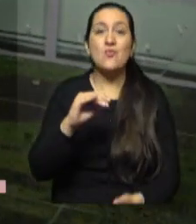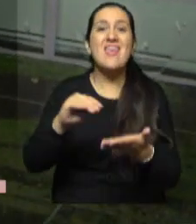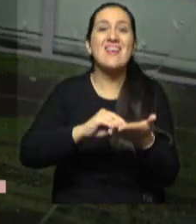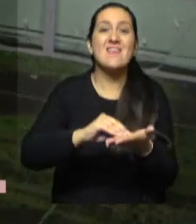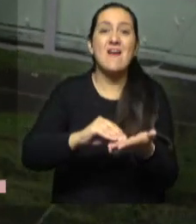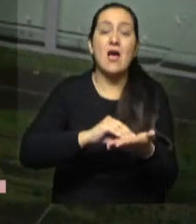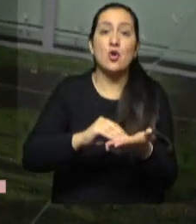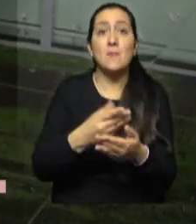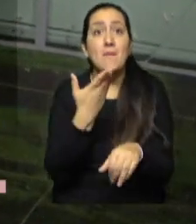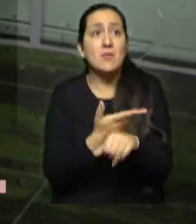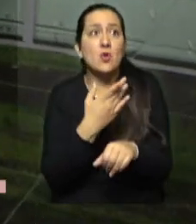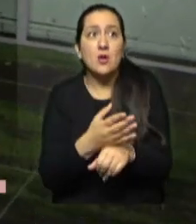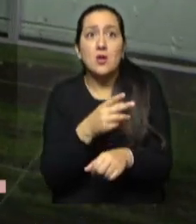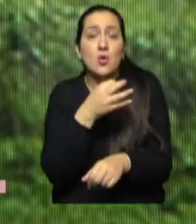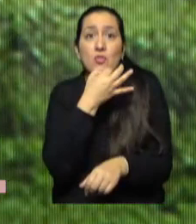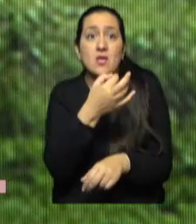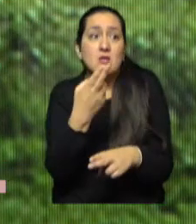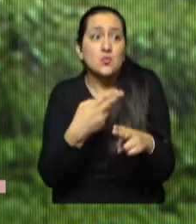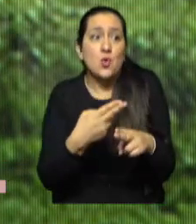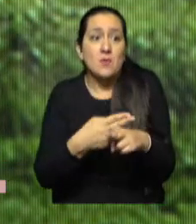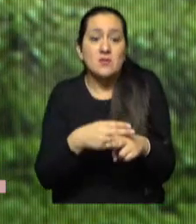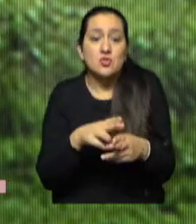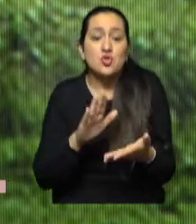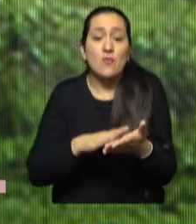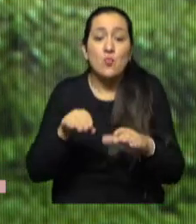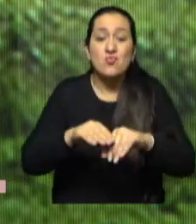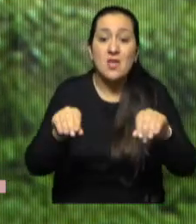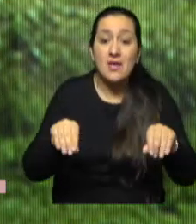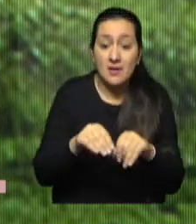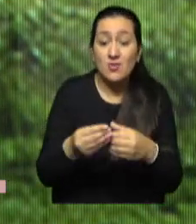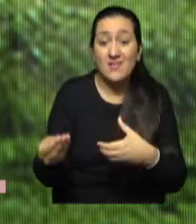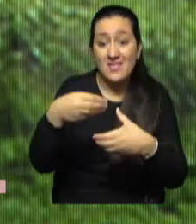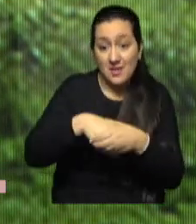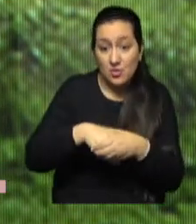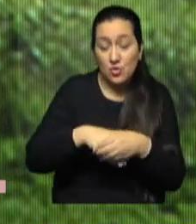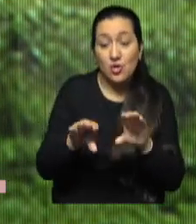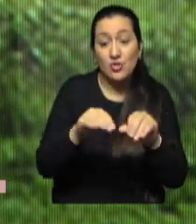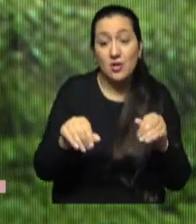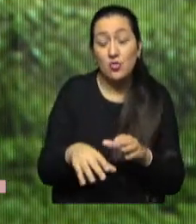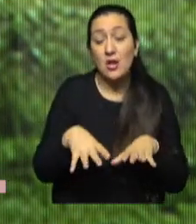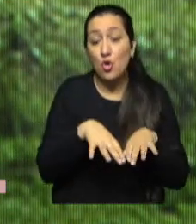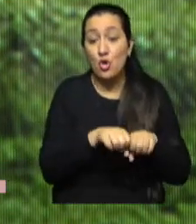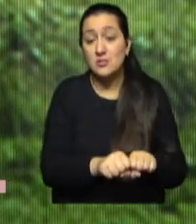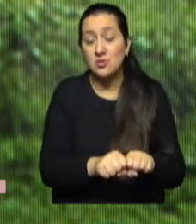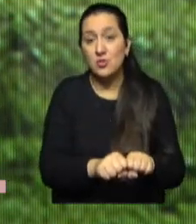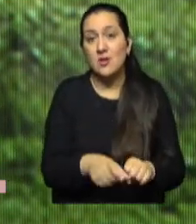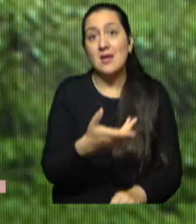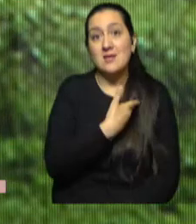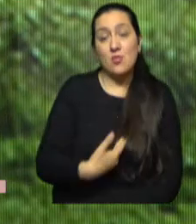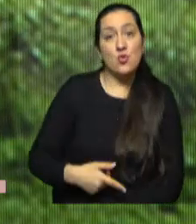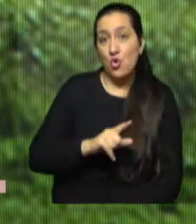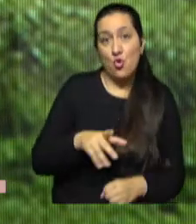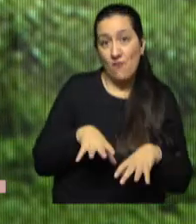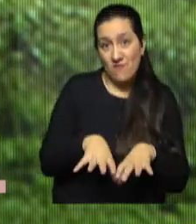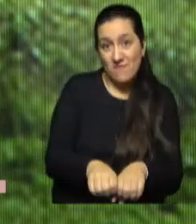connotado que me pidió que no dijera su nombre sobre un que estaba afectado a la colonización y el propietario no